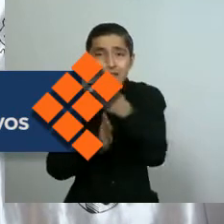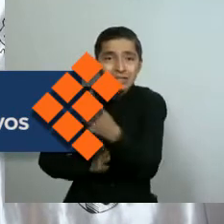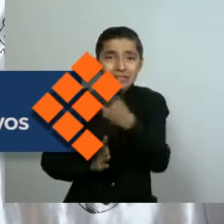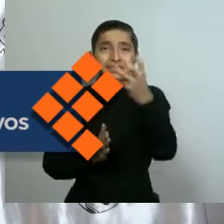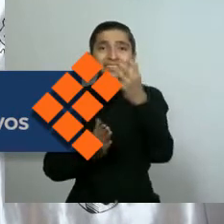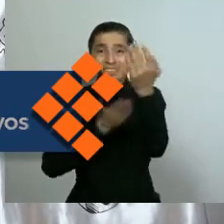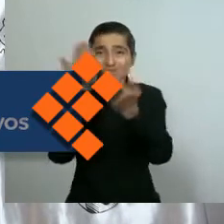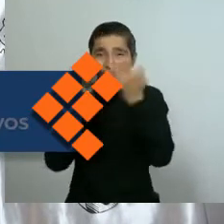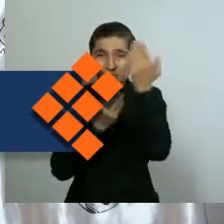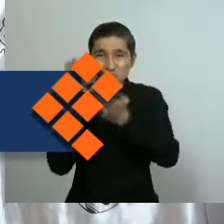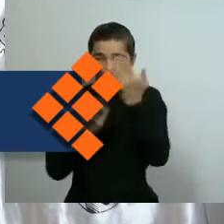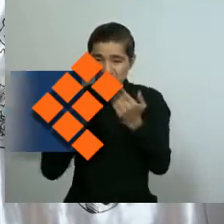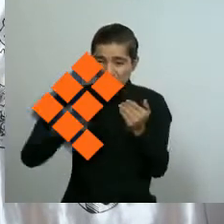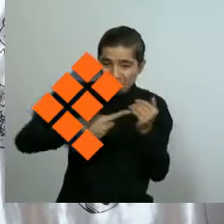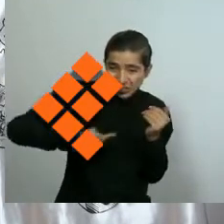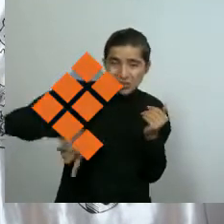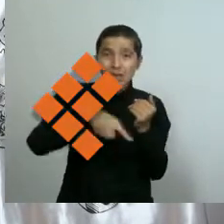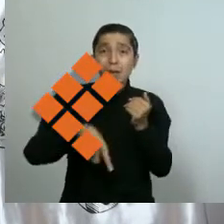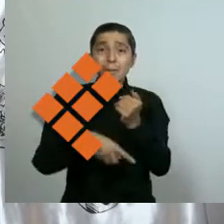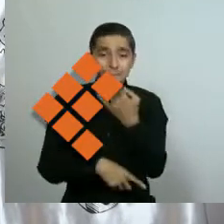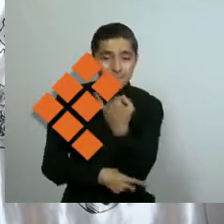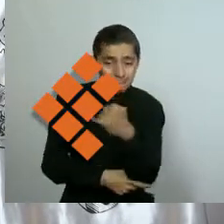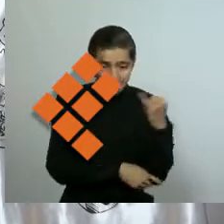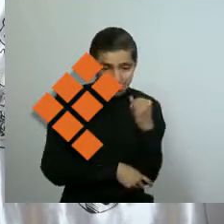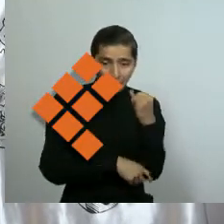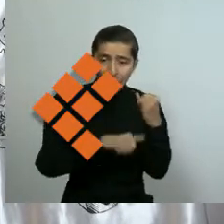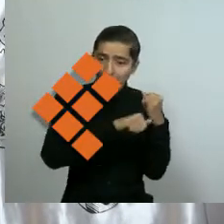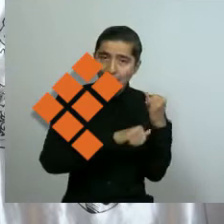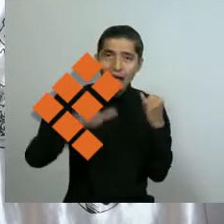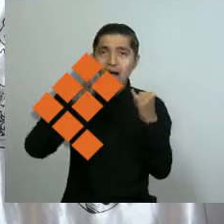1.300.000 estudiantes desde preescolar